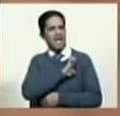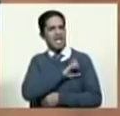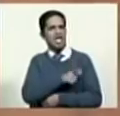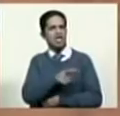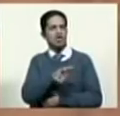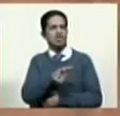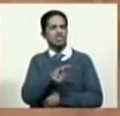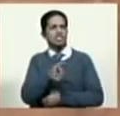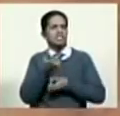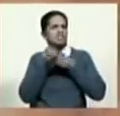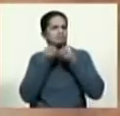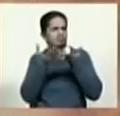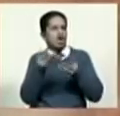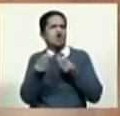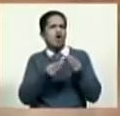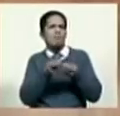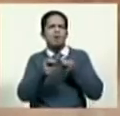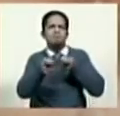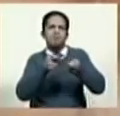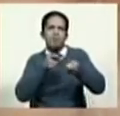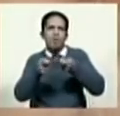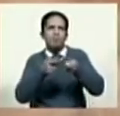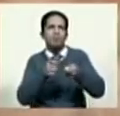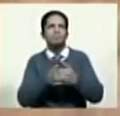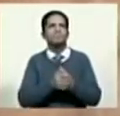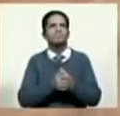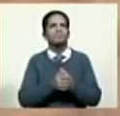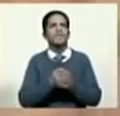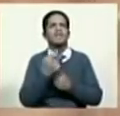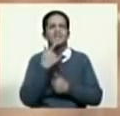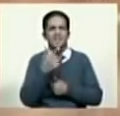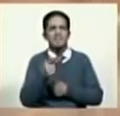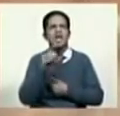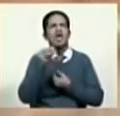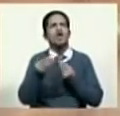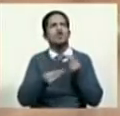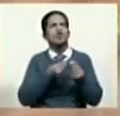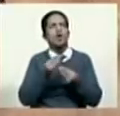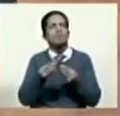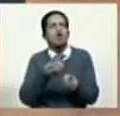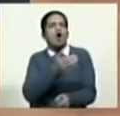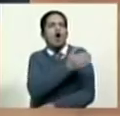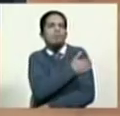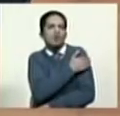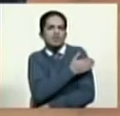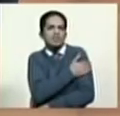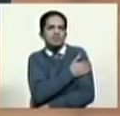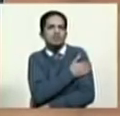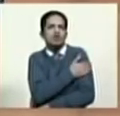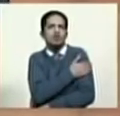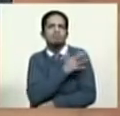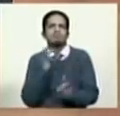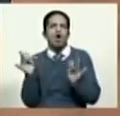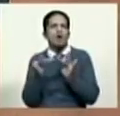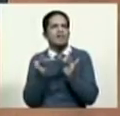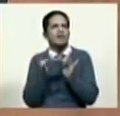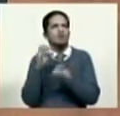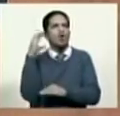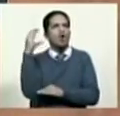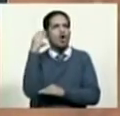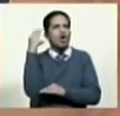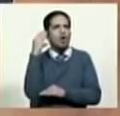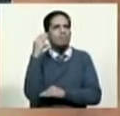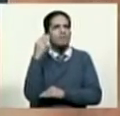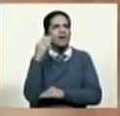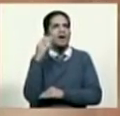detallado el jefe de Estado en su alocución cómo de manera lamentable la derecha con vínculos en Colombia y con Estados Unidos, y a referencia a la rueda